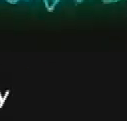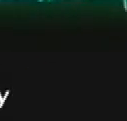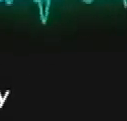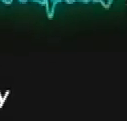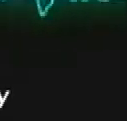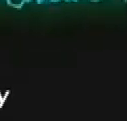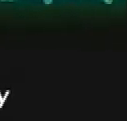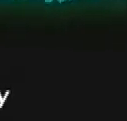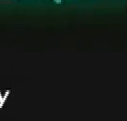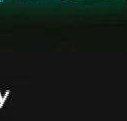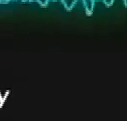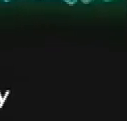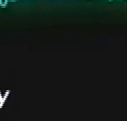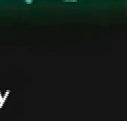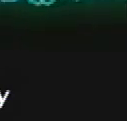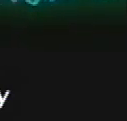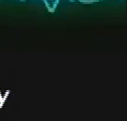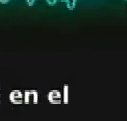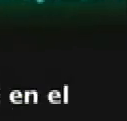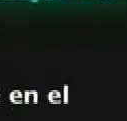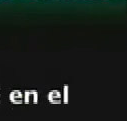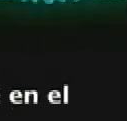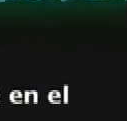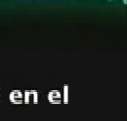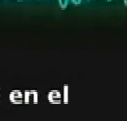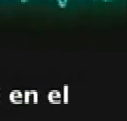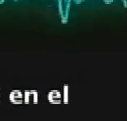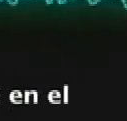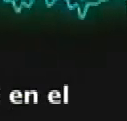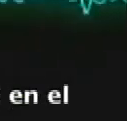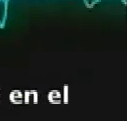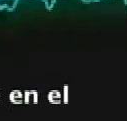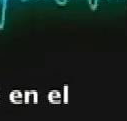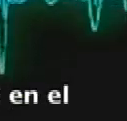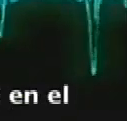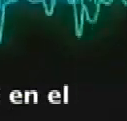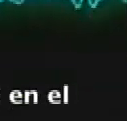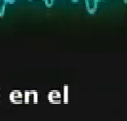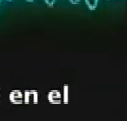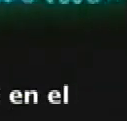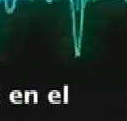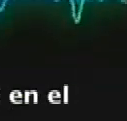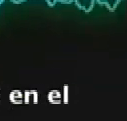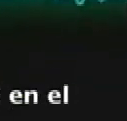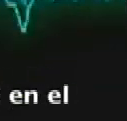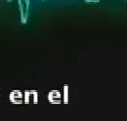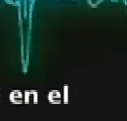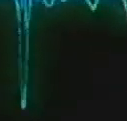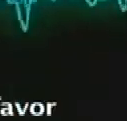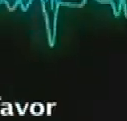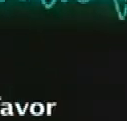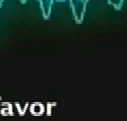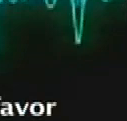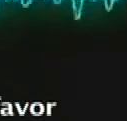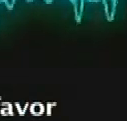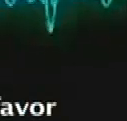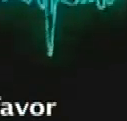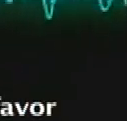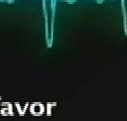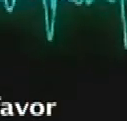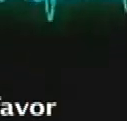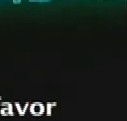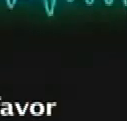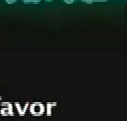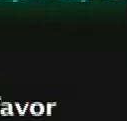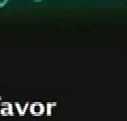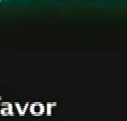hacen la prueba de encendido y apagado con el control. Revisan que el switch, por favor, esté, el del control, esté en off. Que no esté prendido